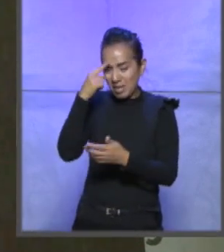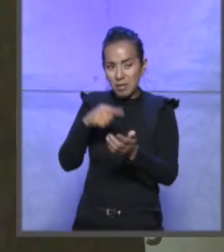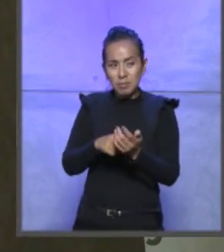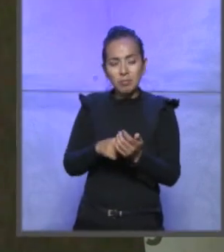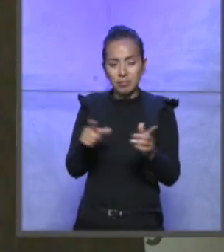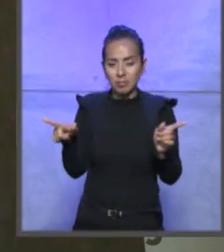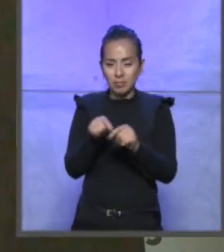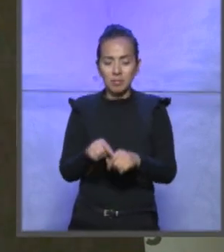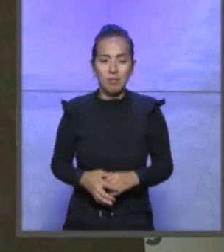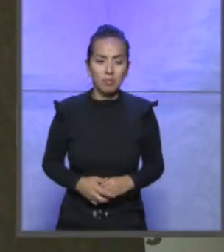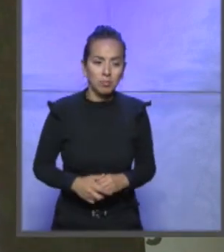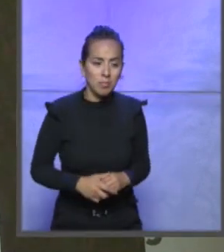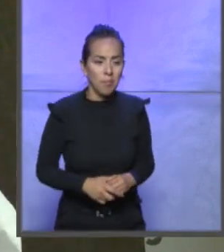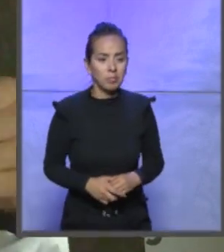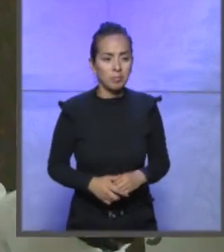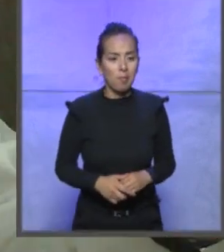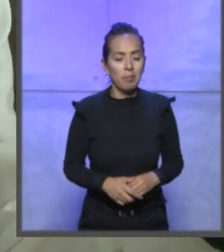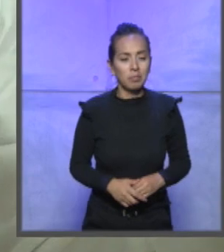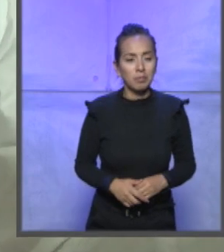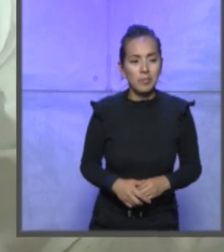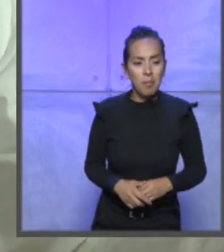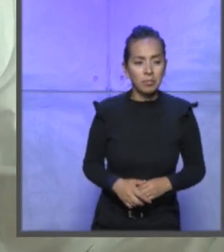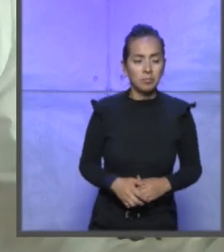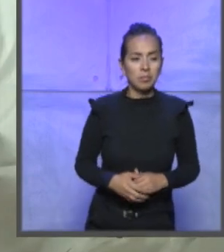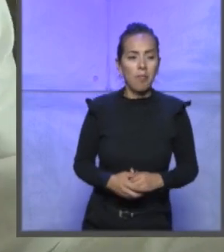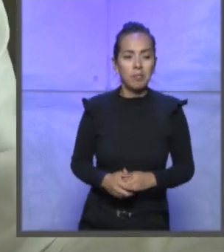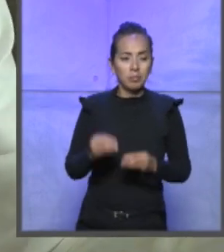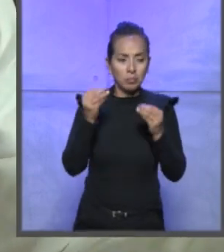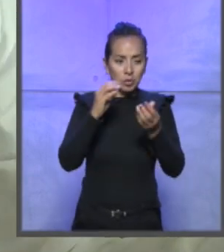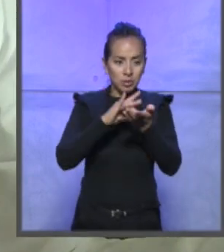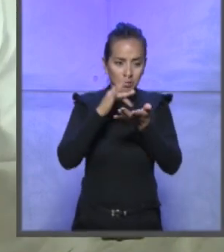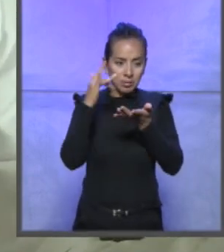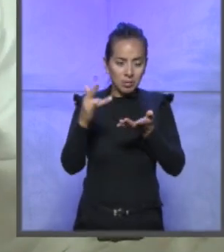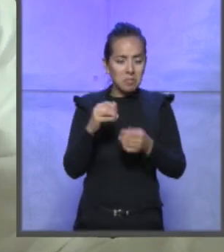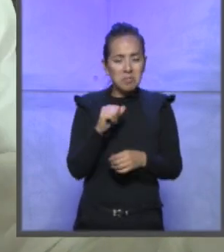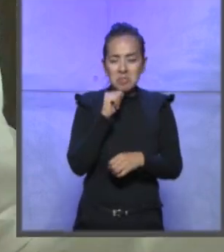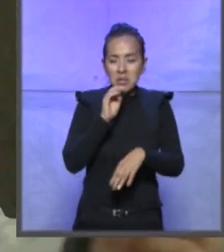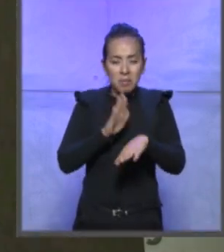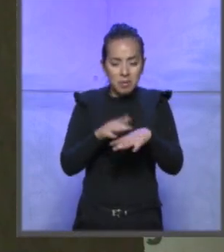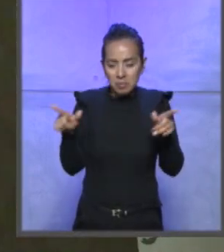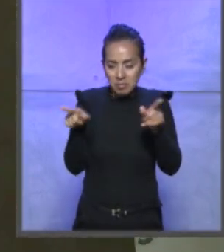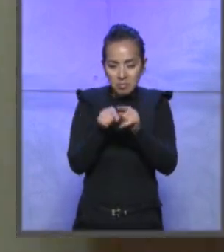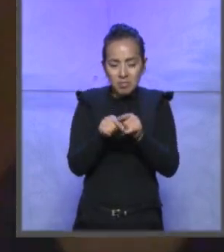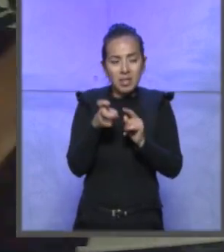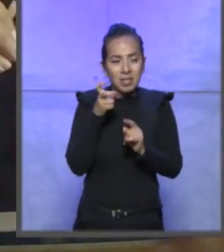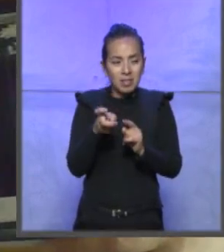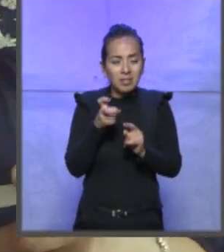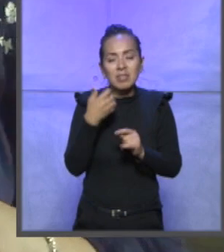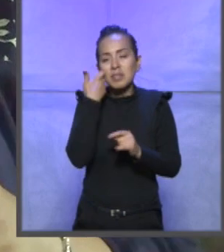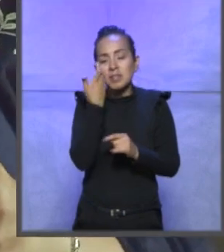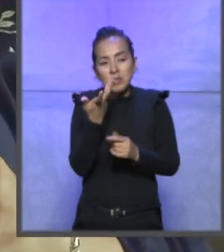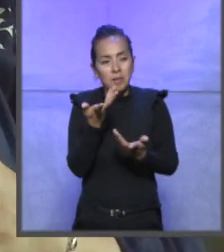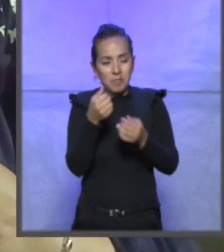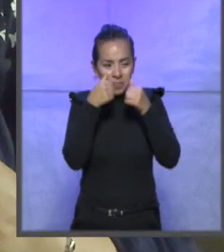creyendo. Y básicamente es todo. Muchas gracias. Muchas gracias, Damián. Y ya nada más para cerrar estas rondas y esta